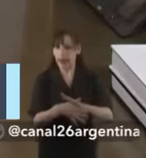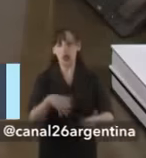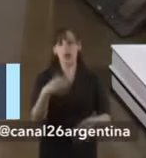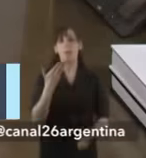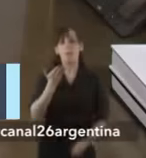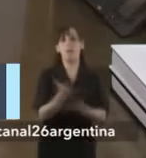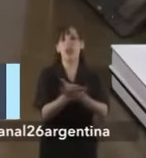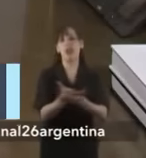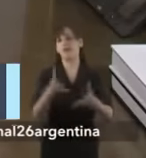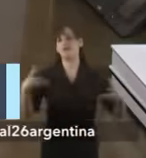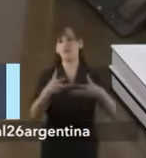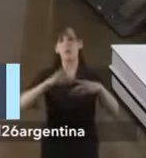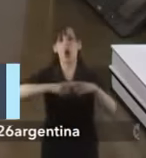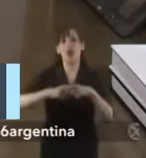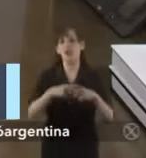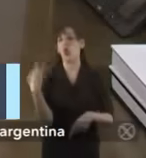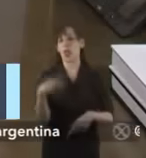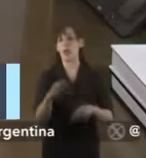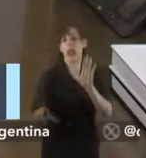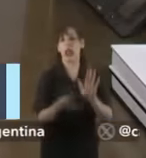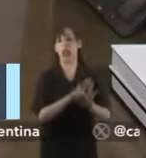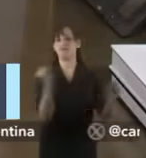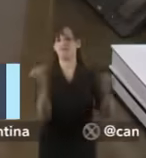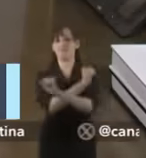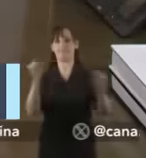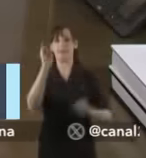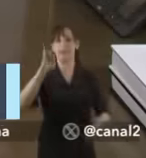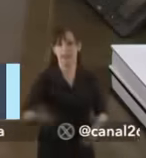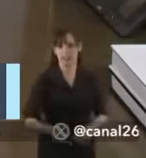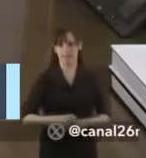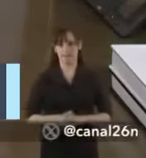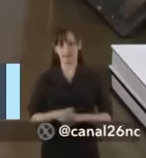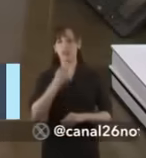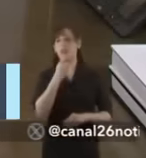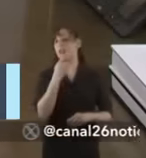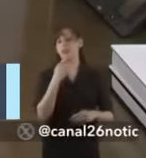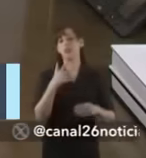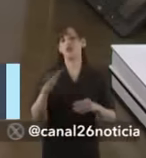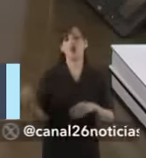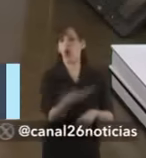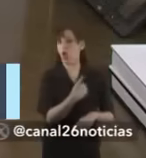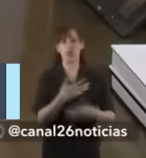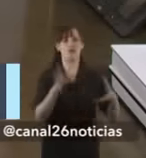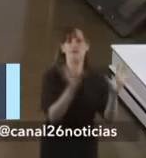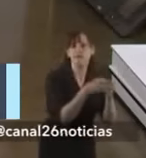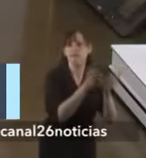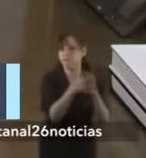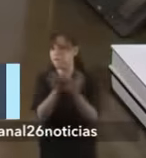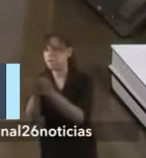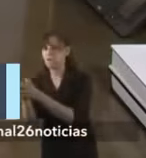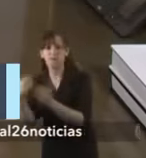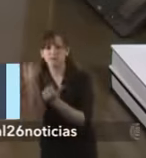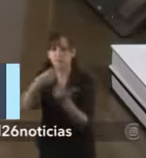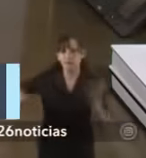lo necesita Si todos los actores políticos sociales sindicales y empresariales del país comprenden el momento